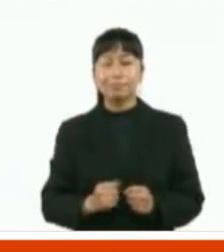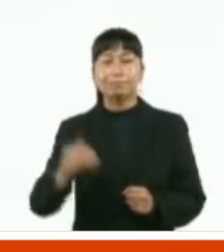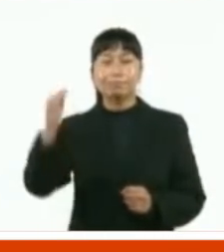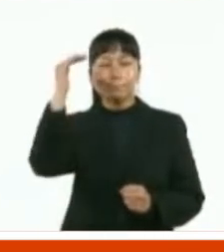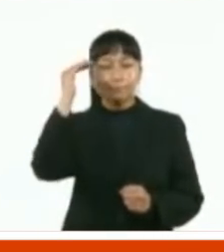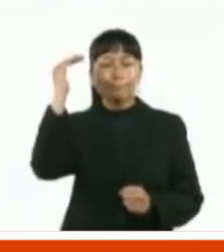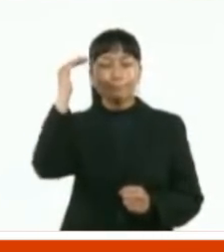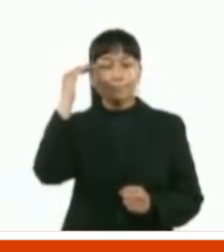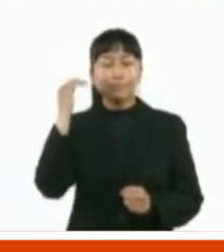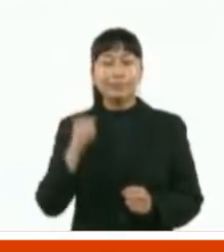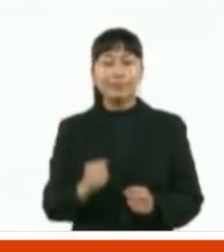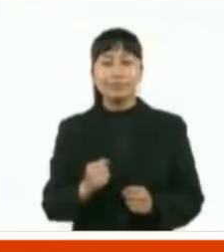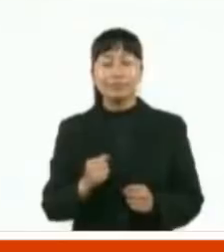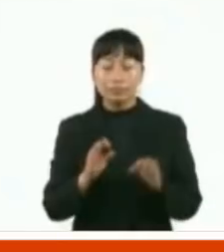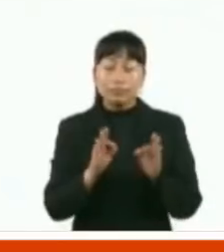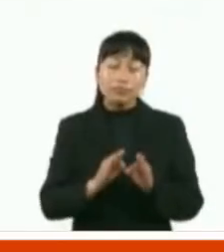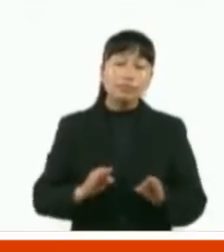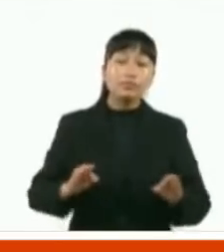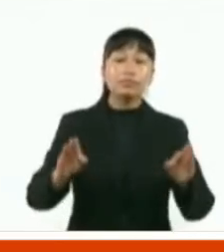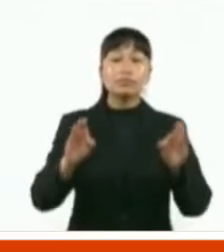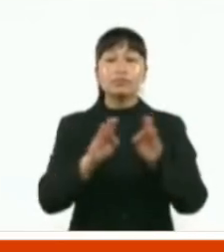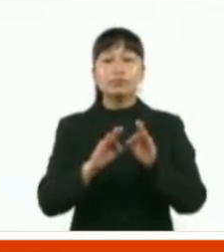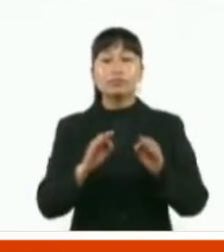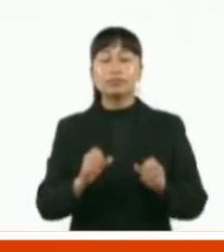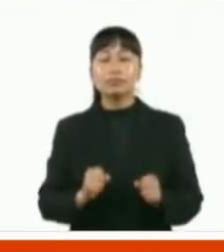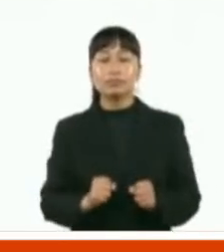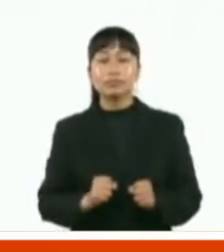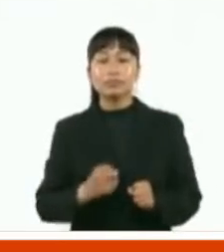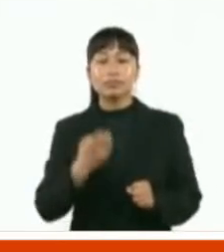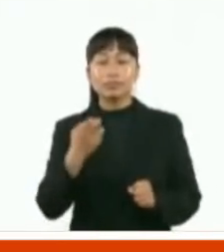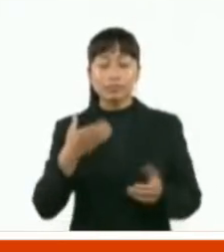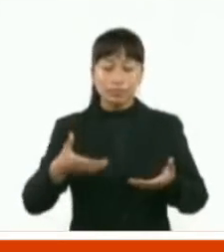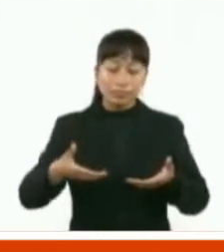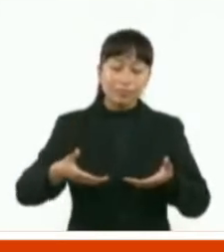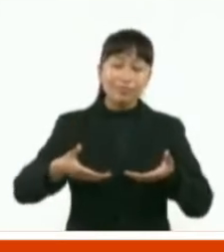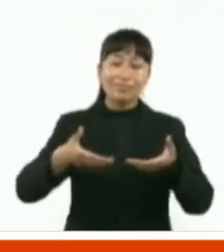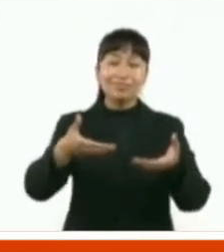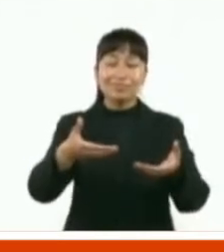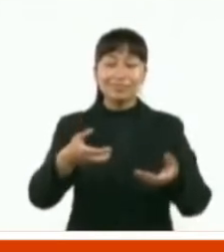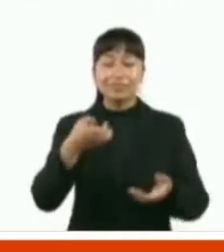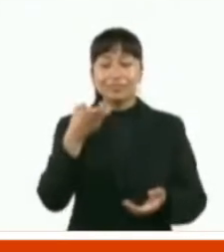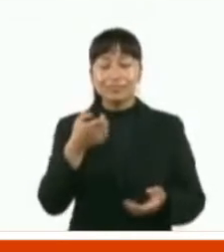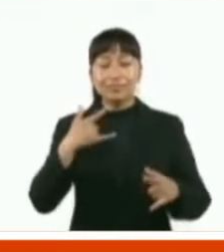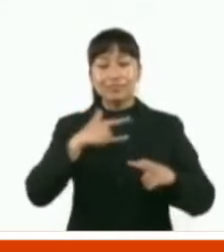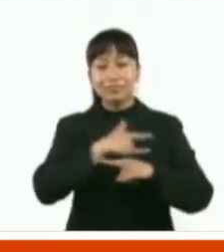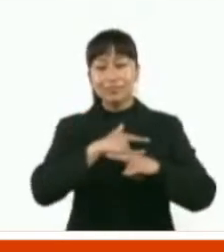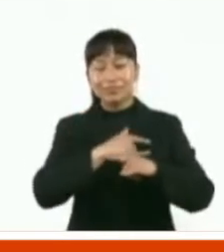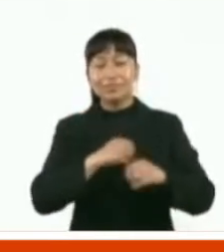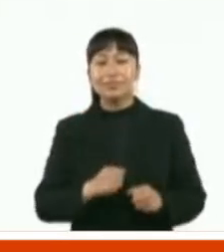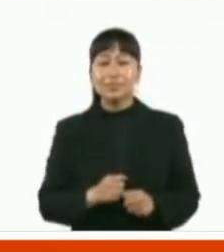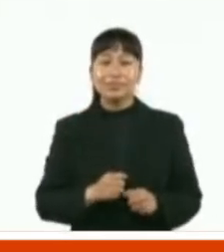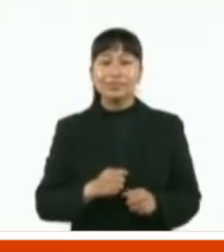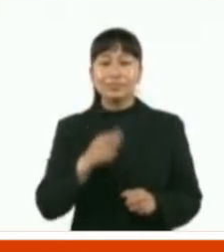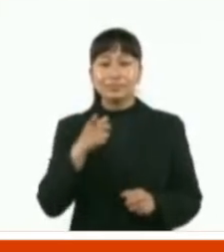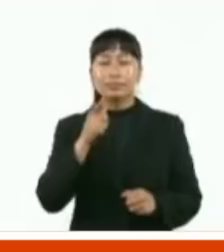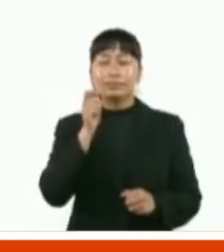Pensamos que era fundamental que en este paseo, en esta avenida que tiene este